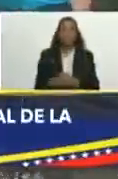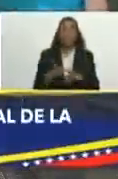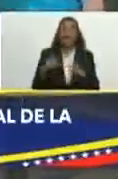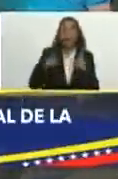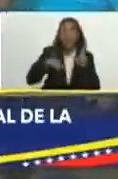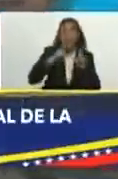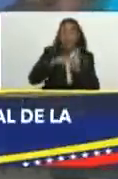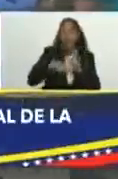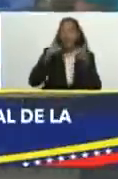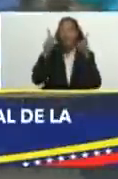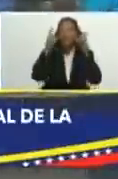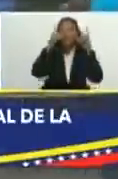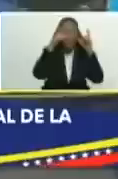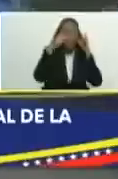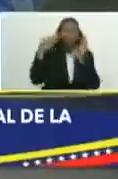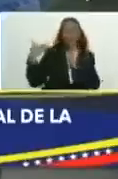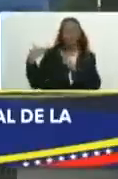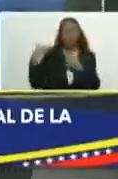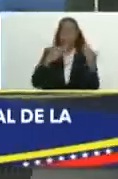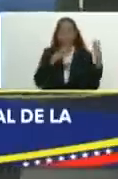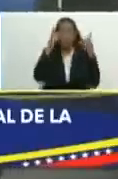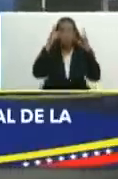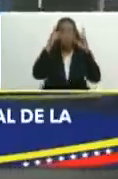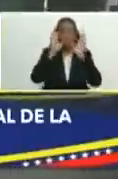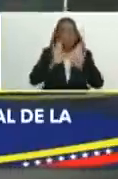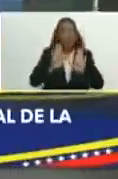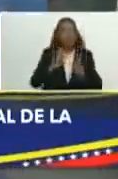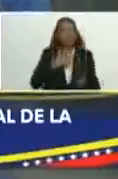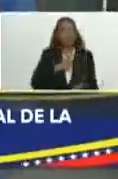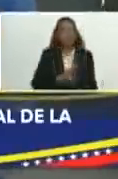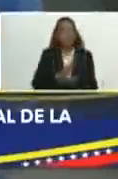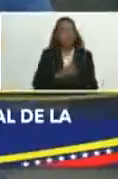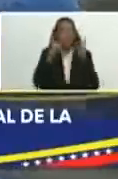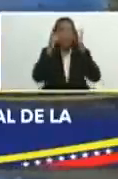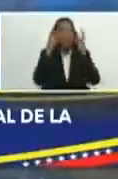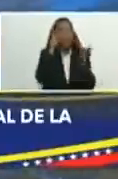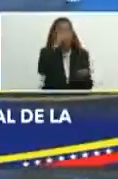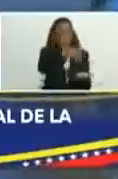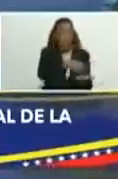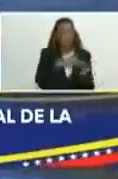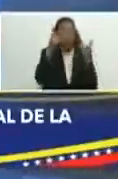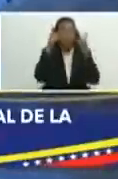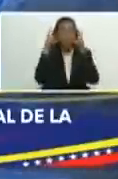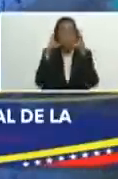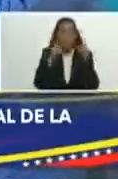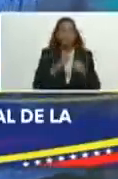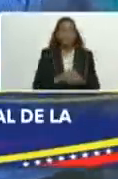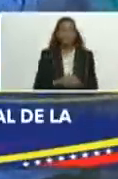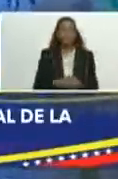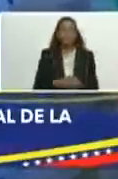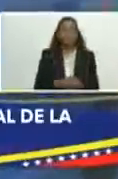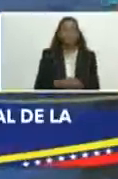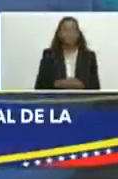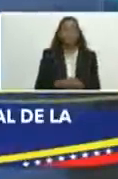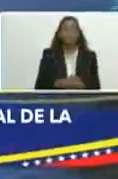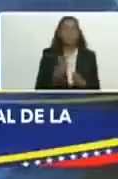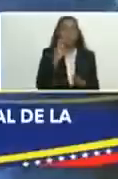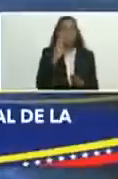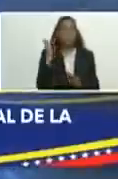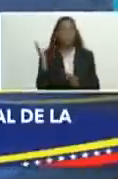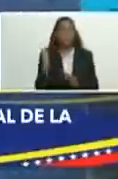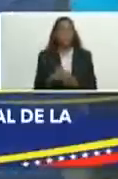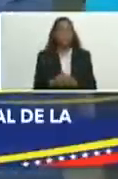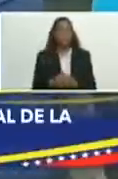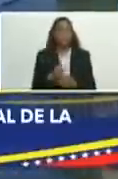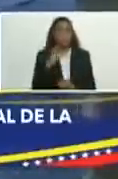foto. Quédense ahí, no se muevan, no se muevan. Yo voy para allá, yo voy para allá. Fotógrafo, para acá.